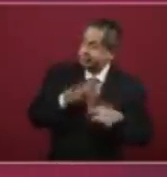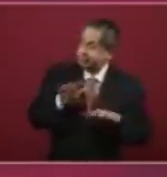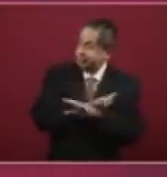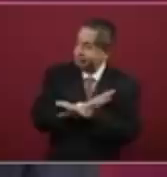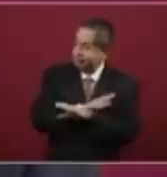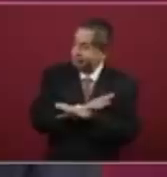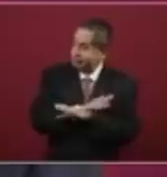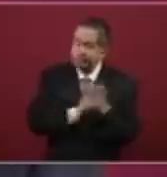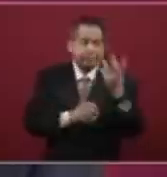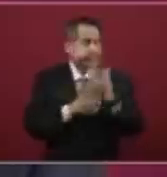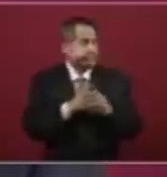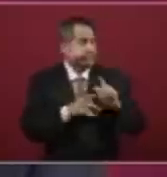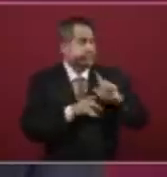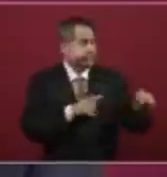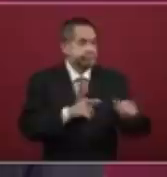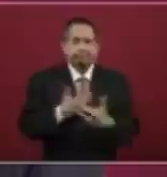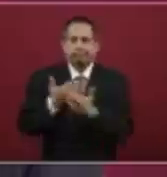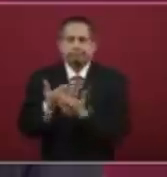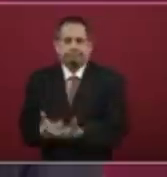pudieron llevar todo.